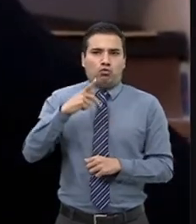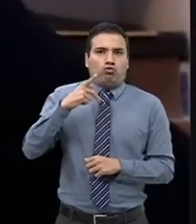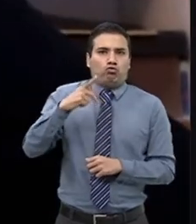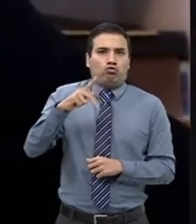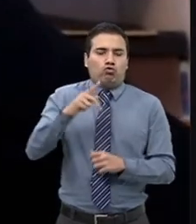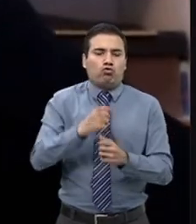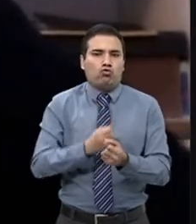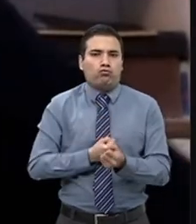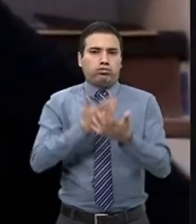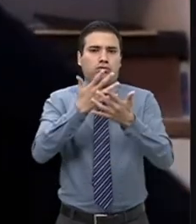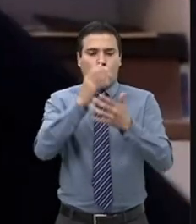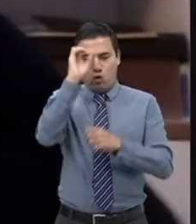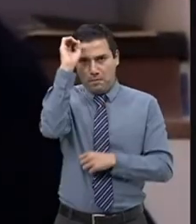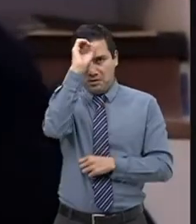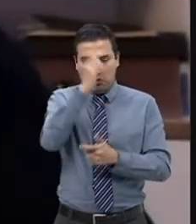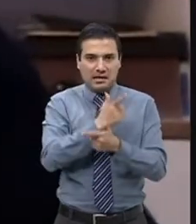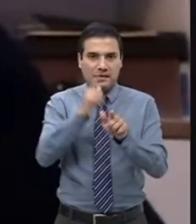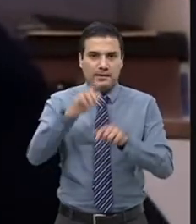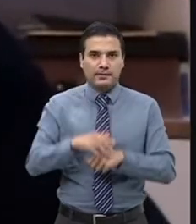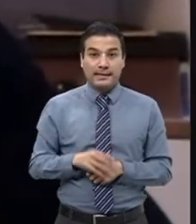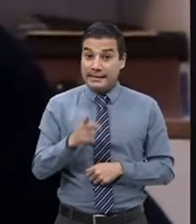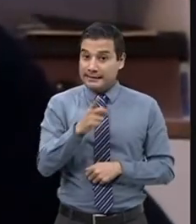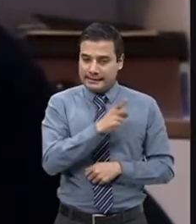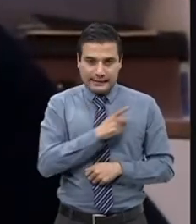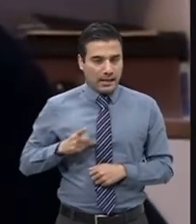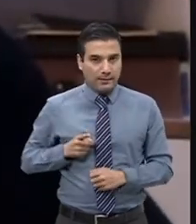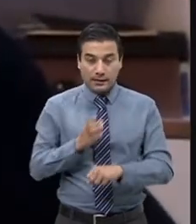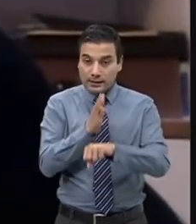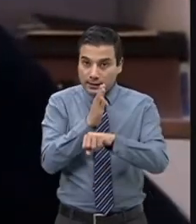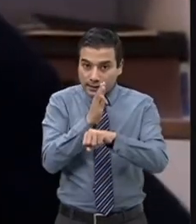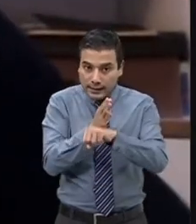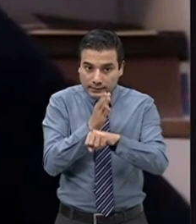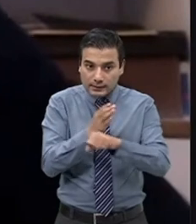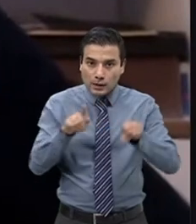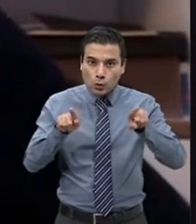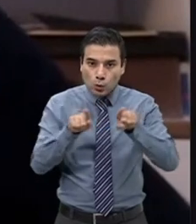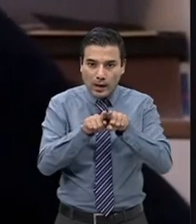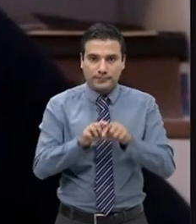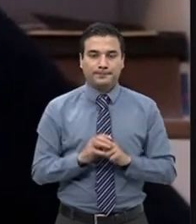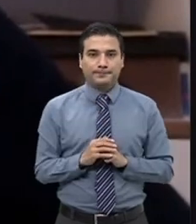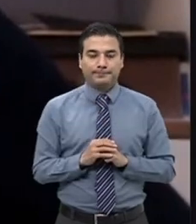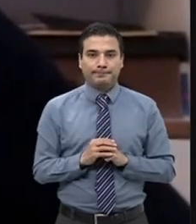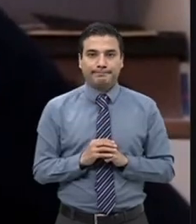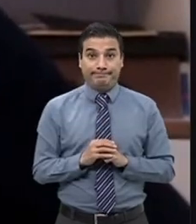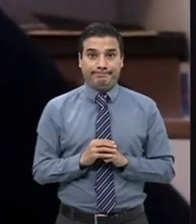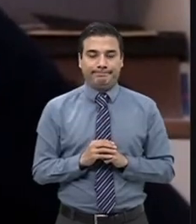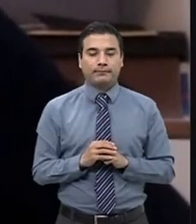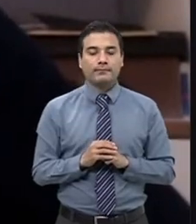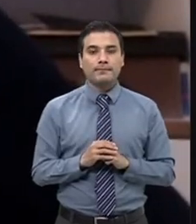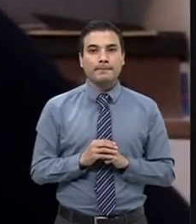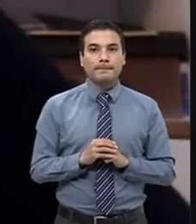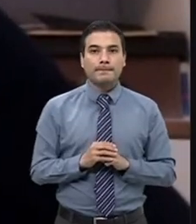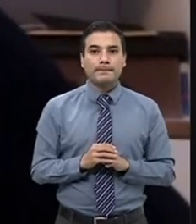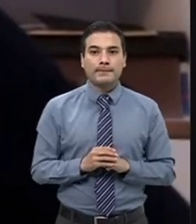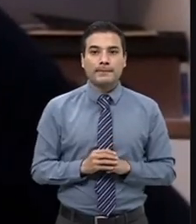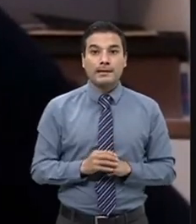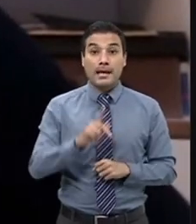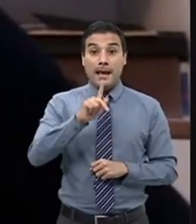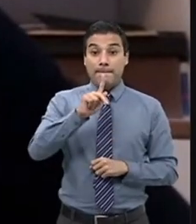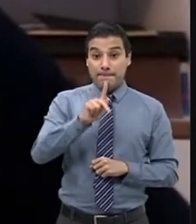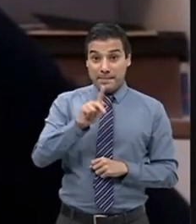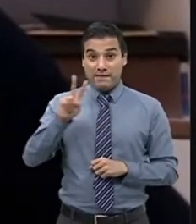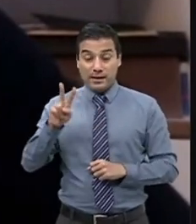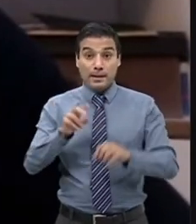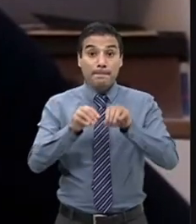deberían de sancionarse de forma similar los mensajes que se pretenden sancionar al partido verde los